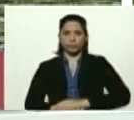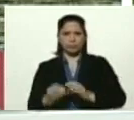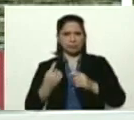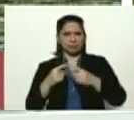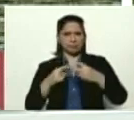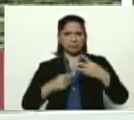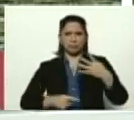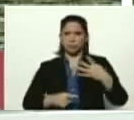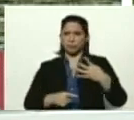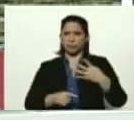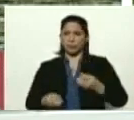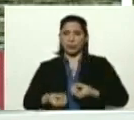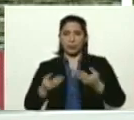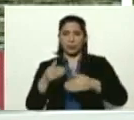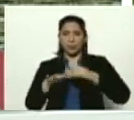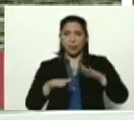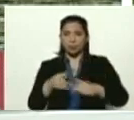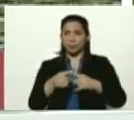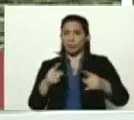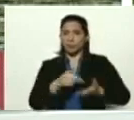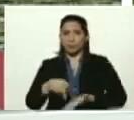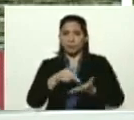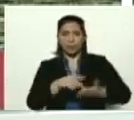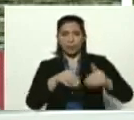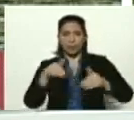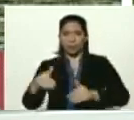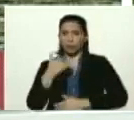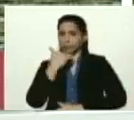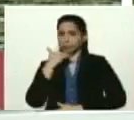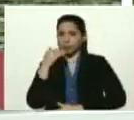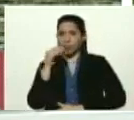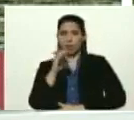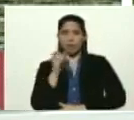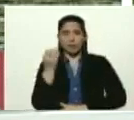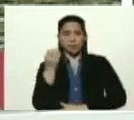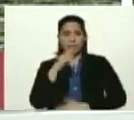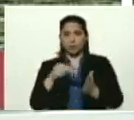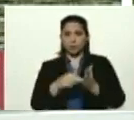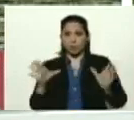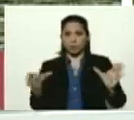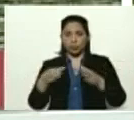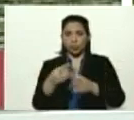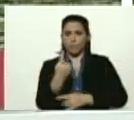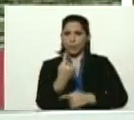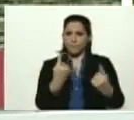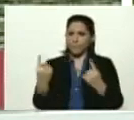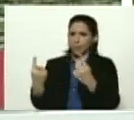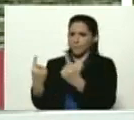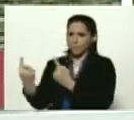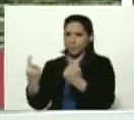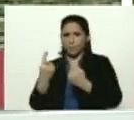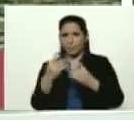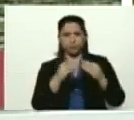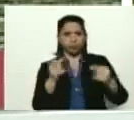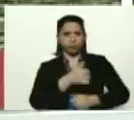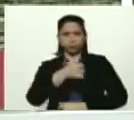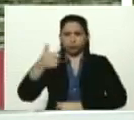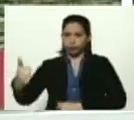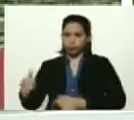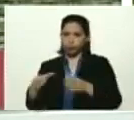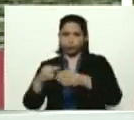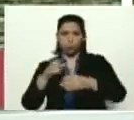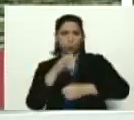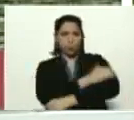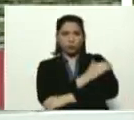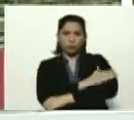diversos, que están dando el paso para participar en las elecciones. Y él se está reuniendo uno por uno con todos. Dado que